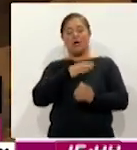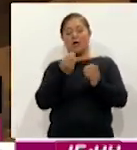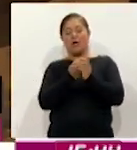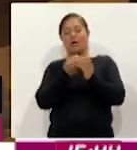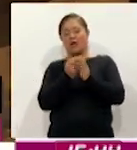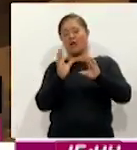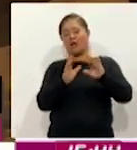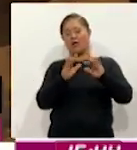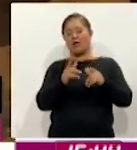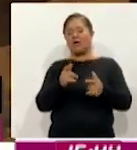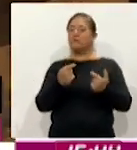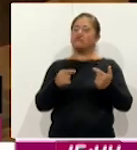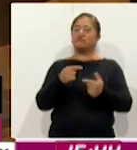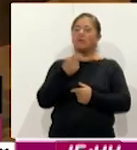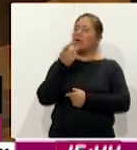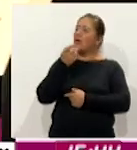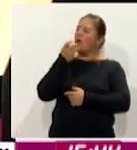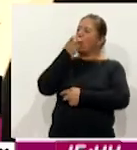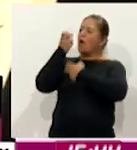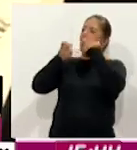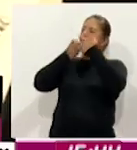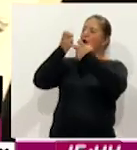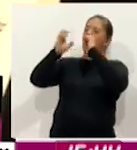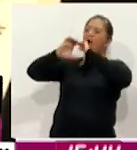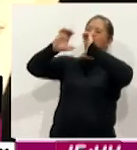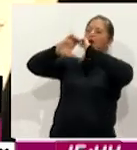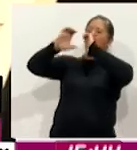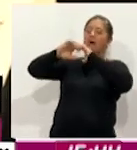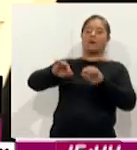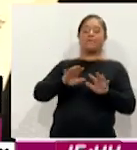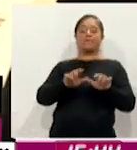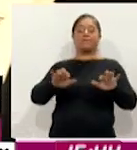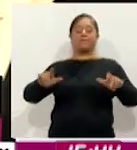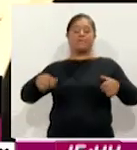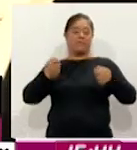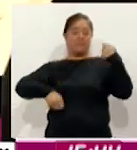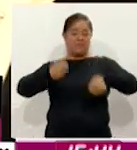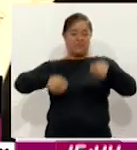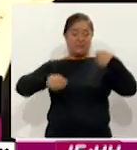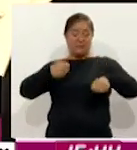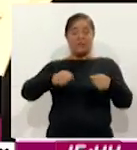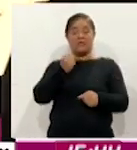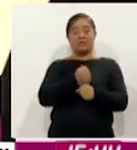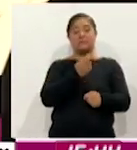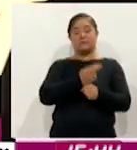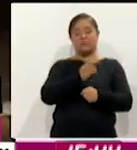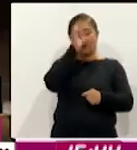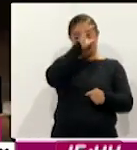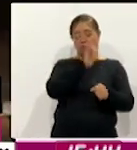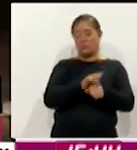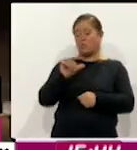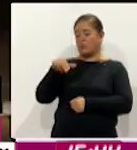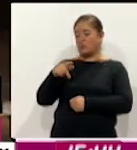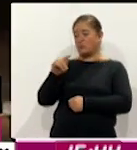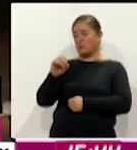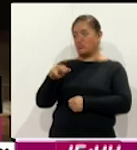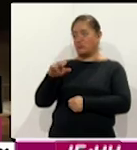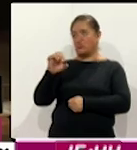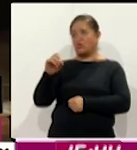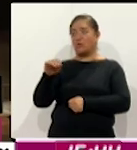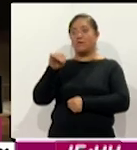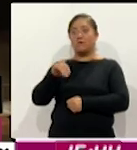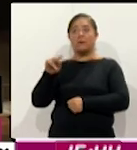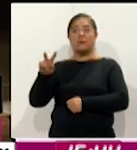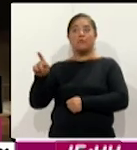solfeo, conjuntos corales, guitarra, piano y batería. El secretario de Cultura de Tlaxcala, Antonio Martínez Velázquez, señaló que con esto